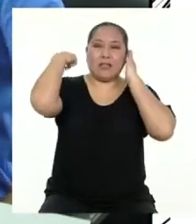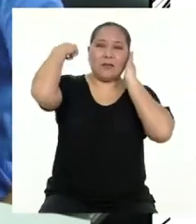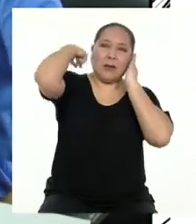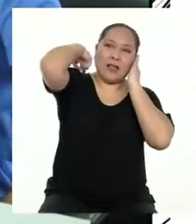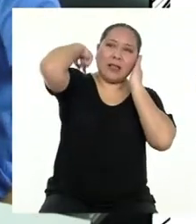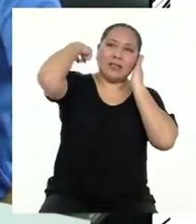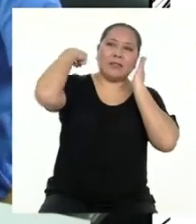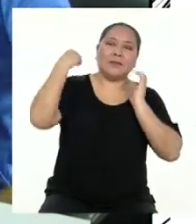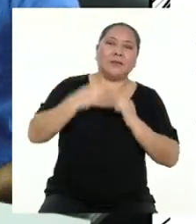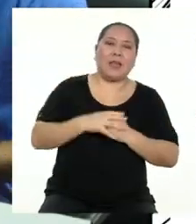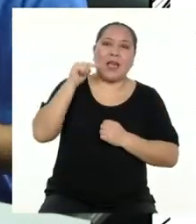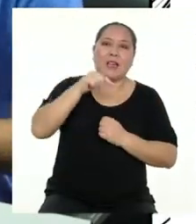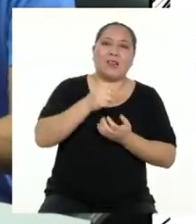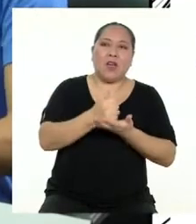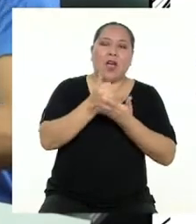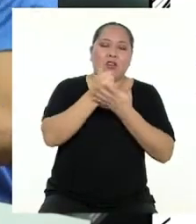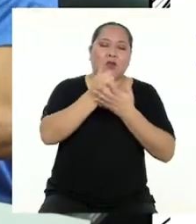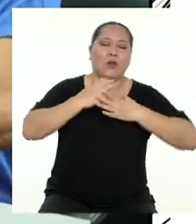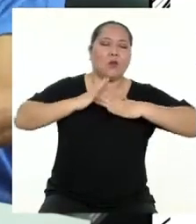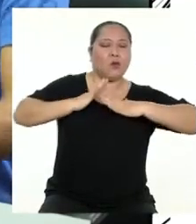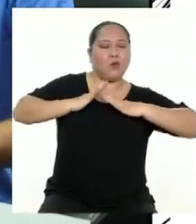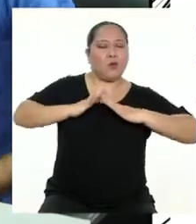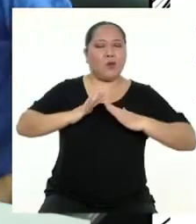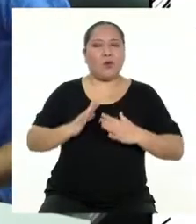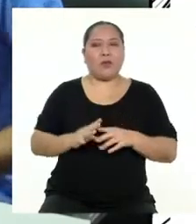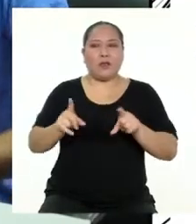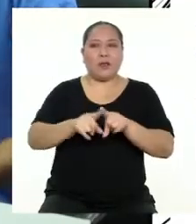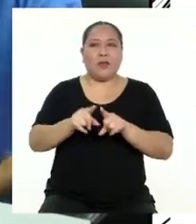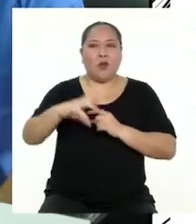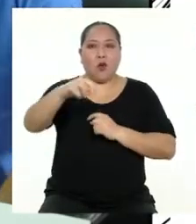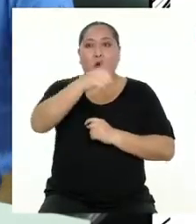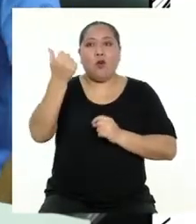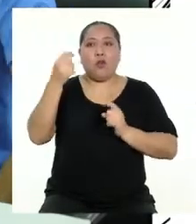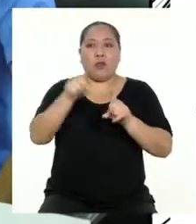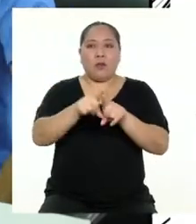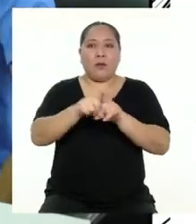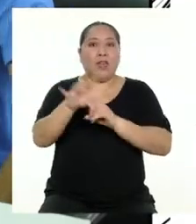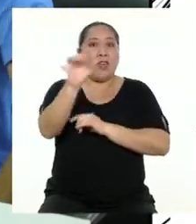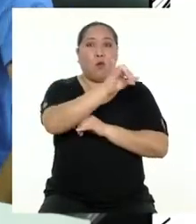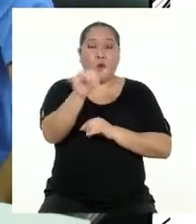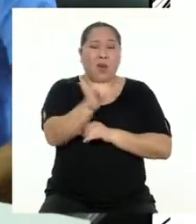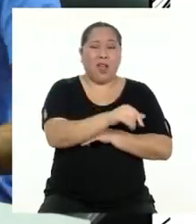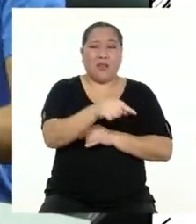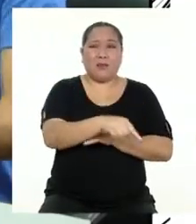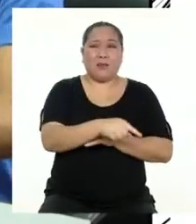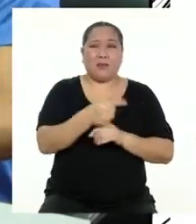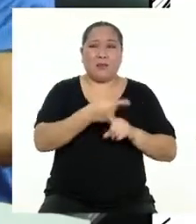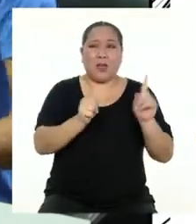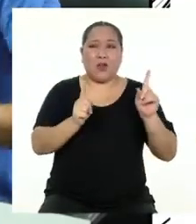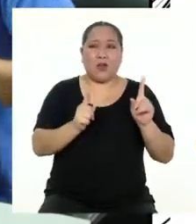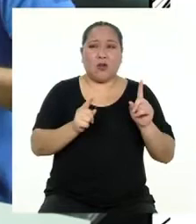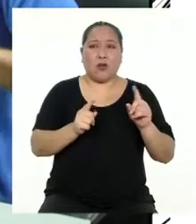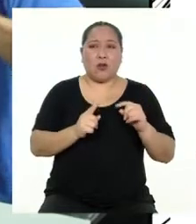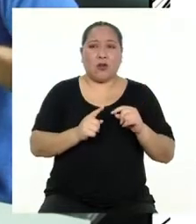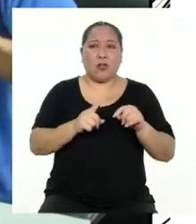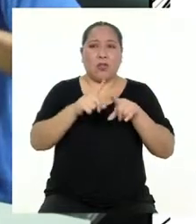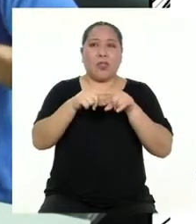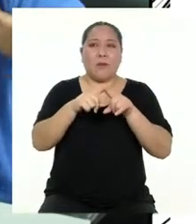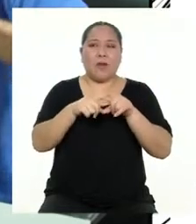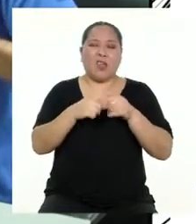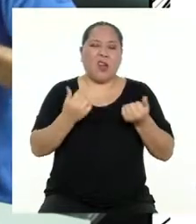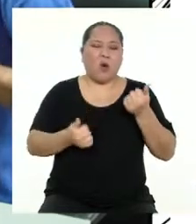es relajarme. Y por supuesto, tengo otro también, que es exactamente igual, pero dependiendo